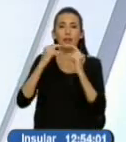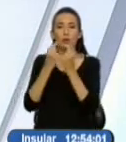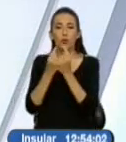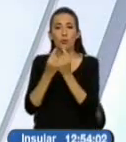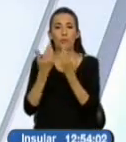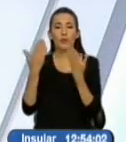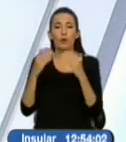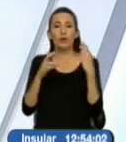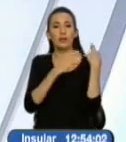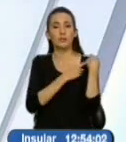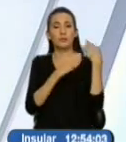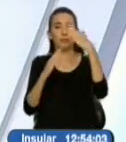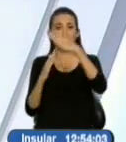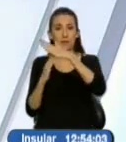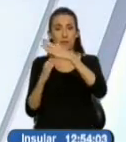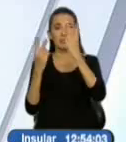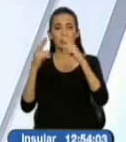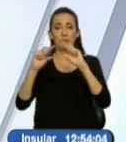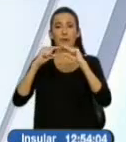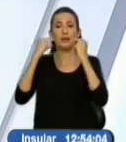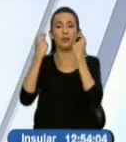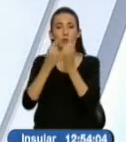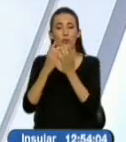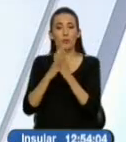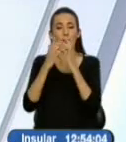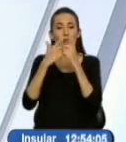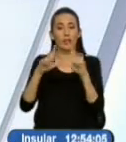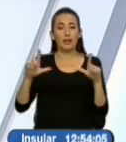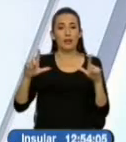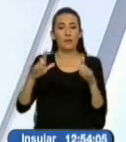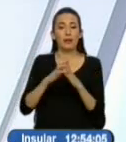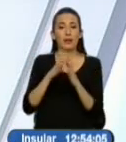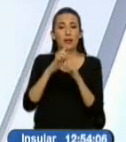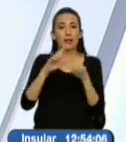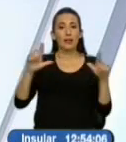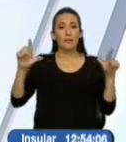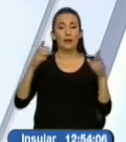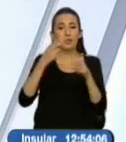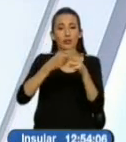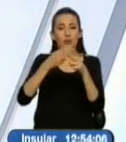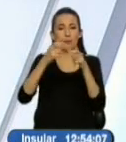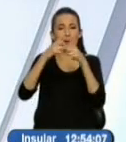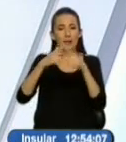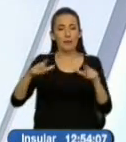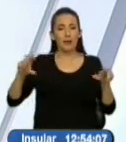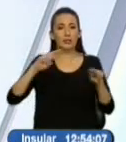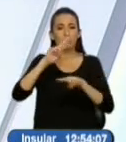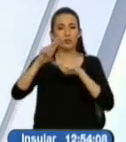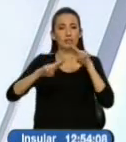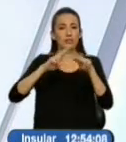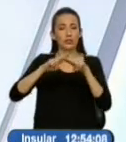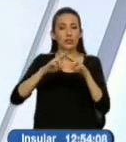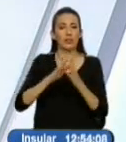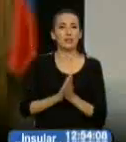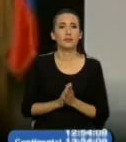Colombia y el Ejército de Liberación Nacional. En este encuentro se ratificó el compromiso de Ecuador de respaldar este proceso.